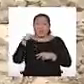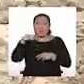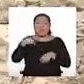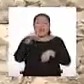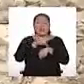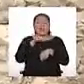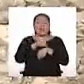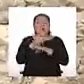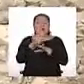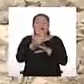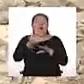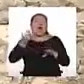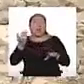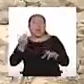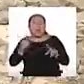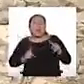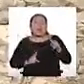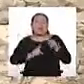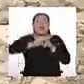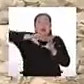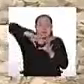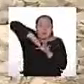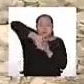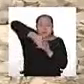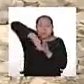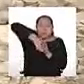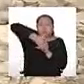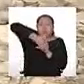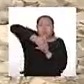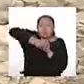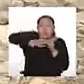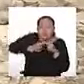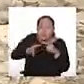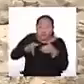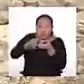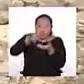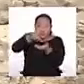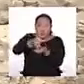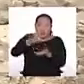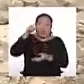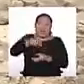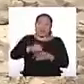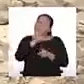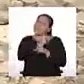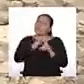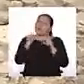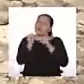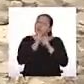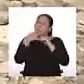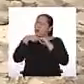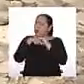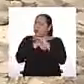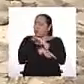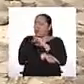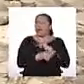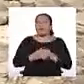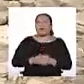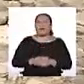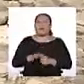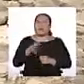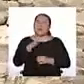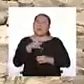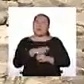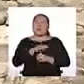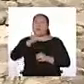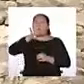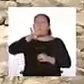el periodo previo a la aparición de la cerámica, donde surgen las sociedades complejas en nuestro territorio. Más o menos